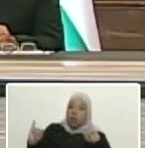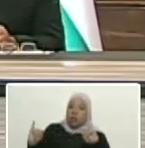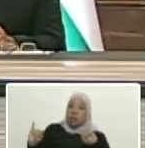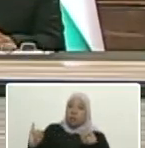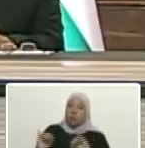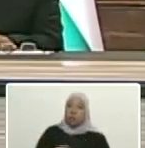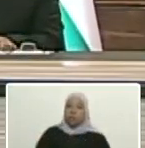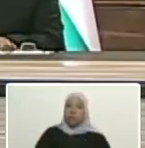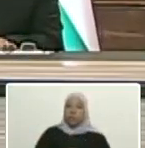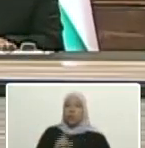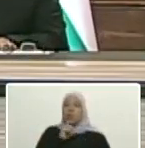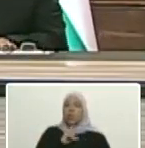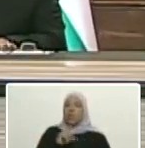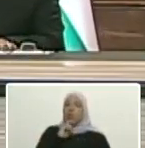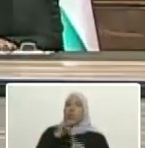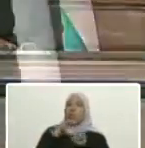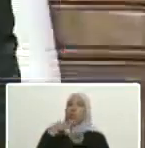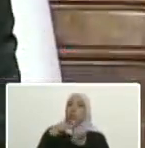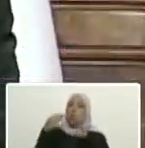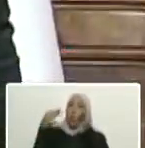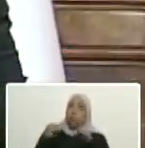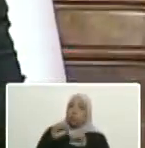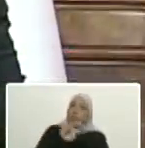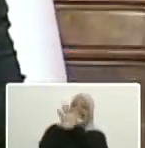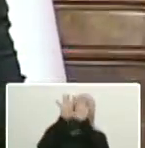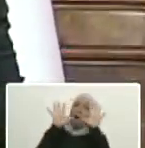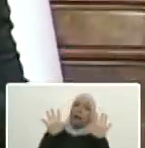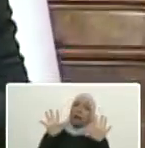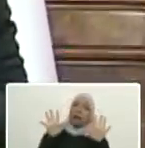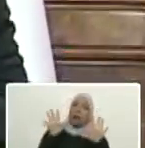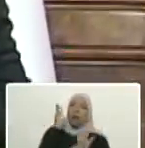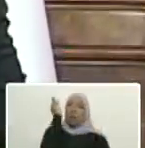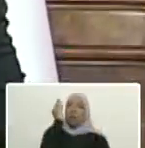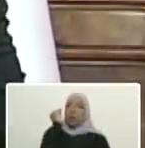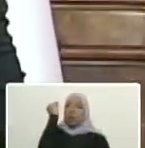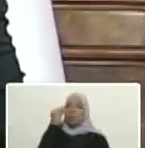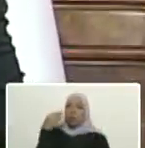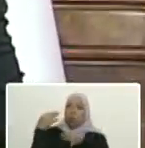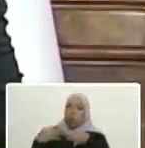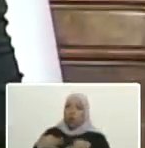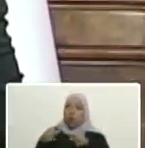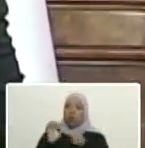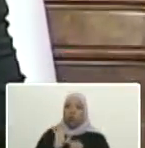Son posiciones muy claras, contundentes y firmes.